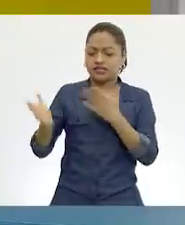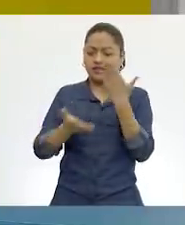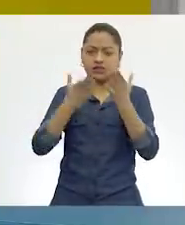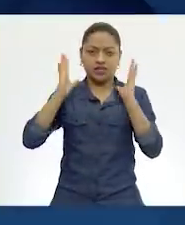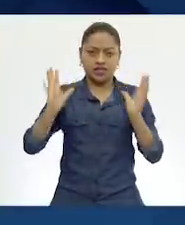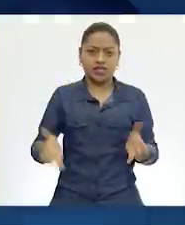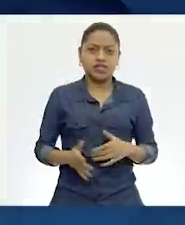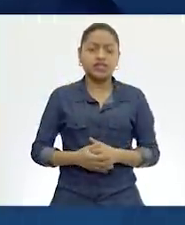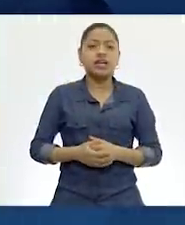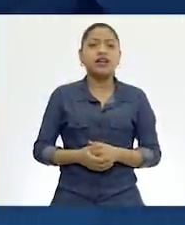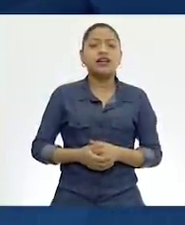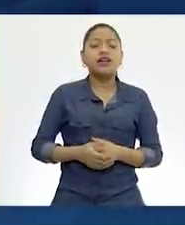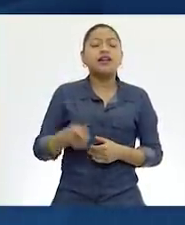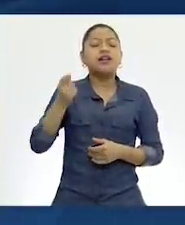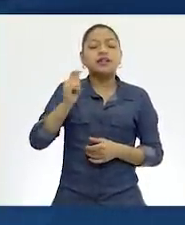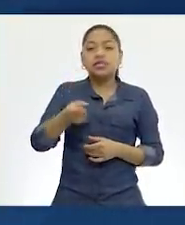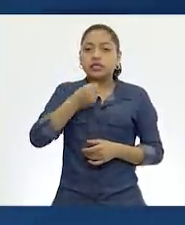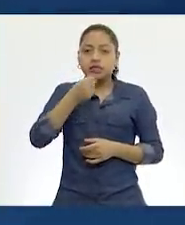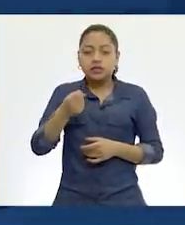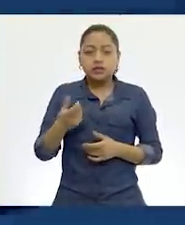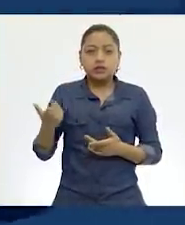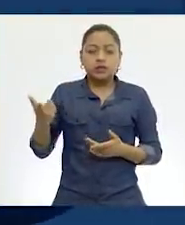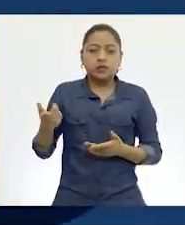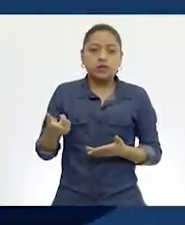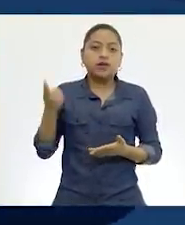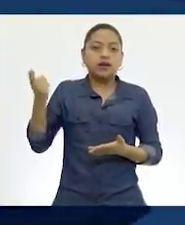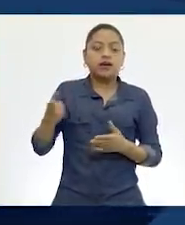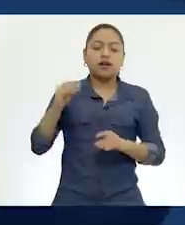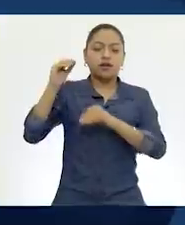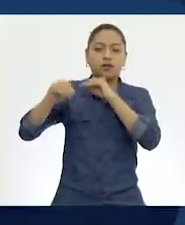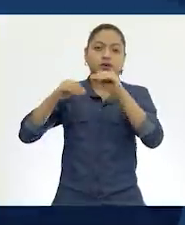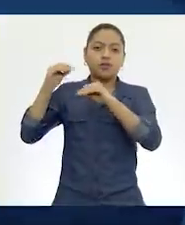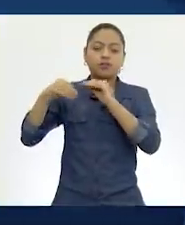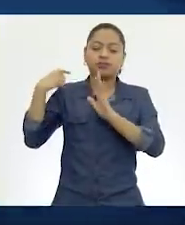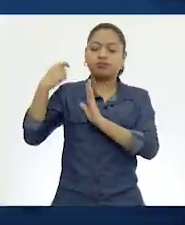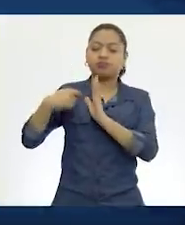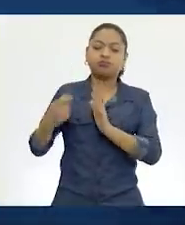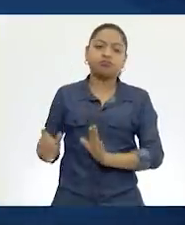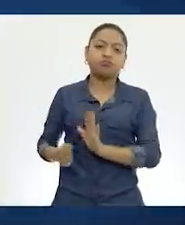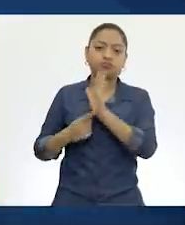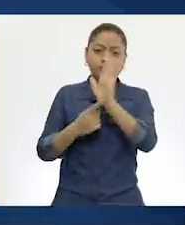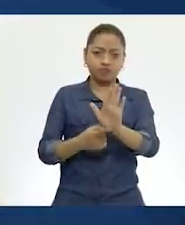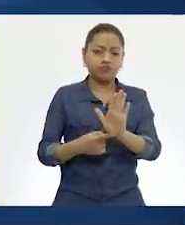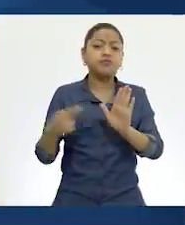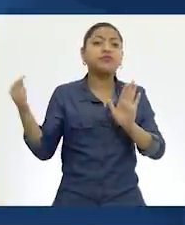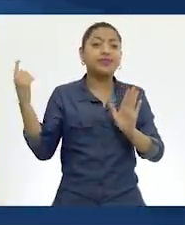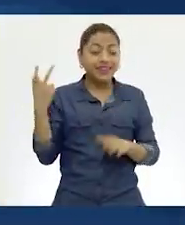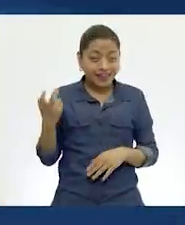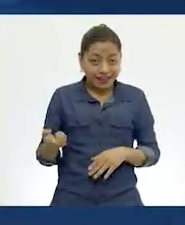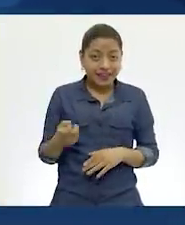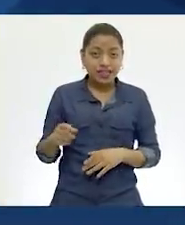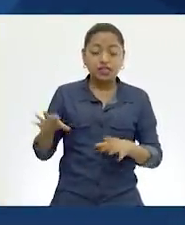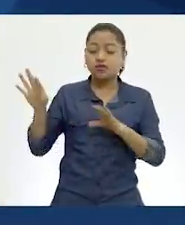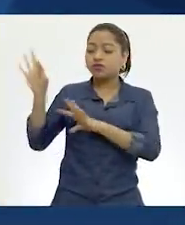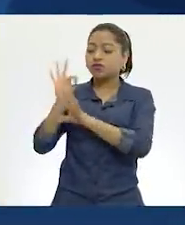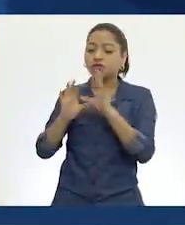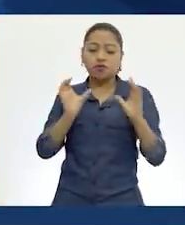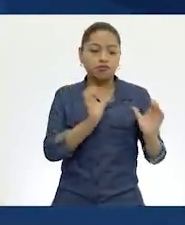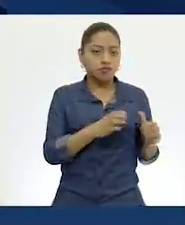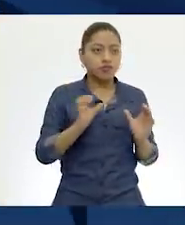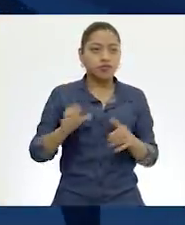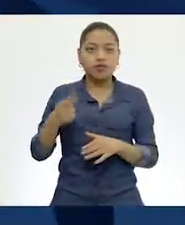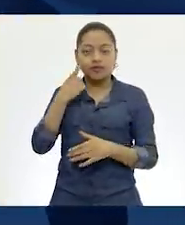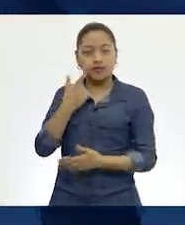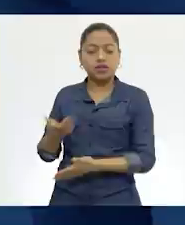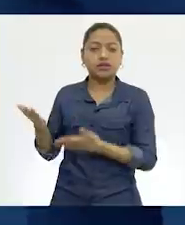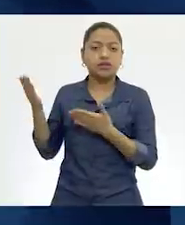trabajamos el guión radiofónico en la elaboración de nuestras cápsulas y precisamente esta clasificación que te estoy mostrando